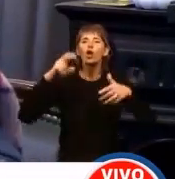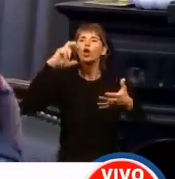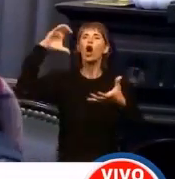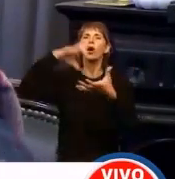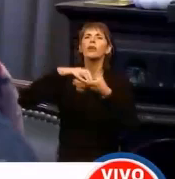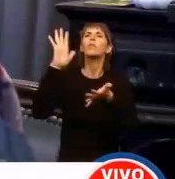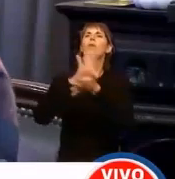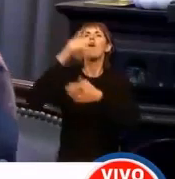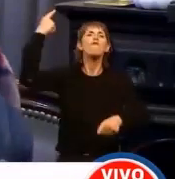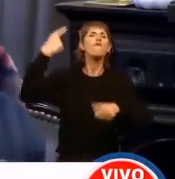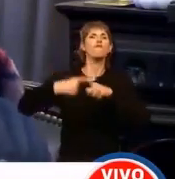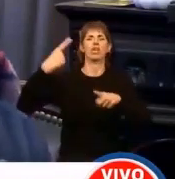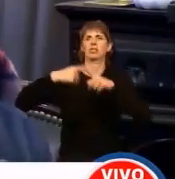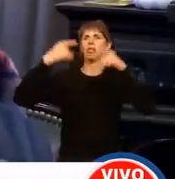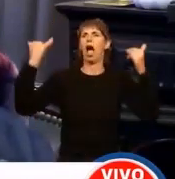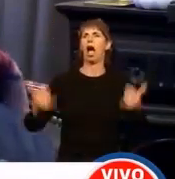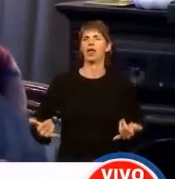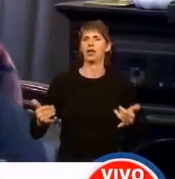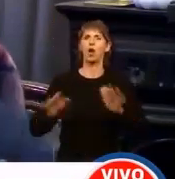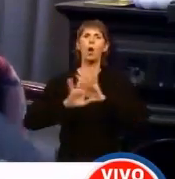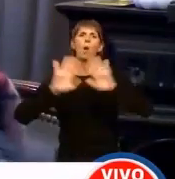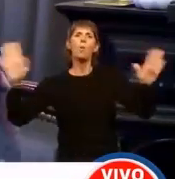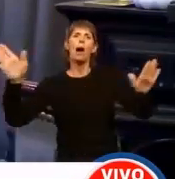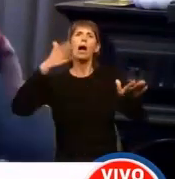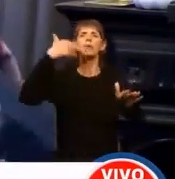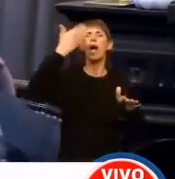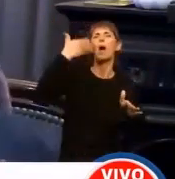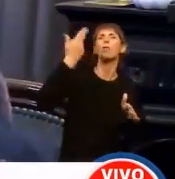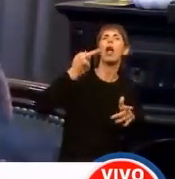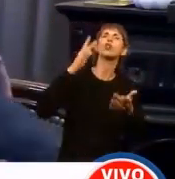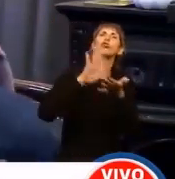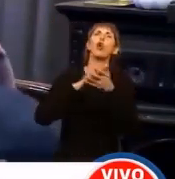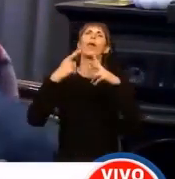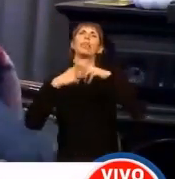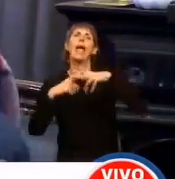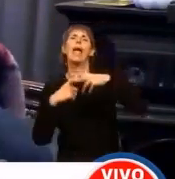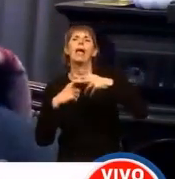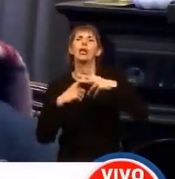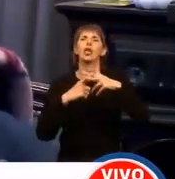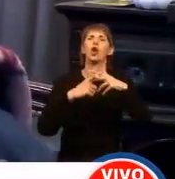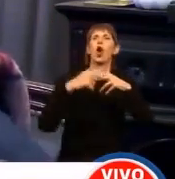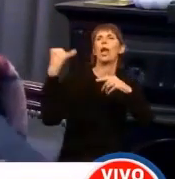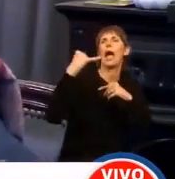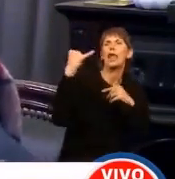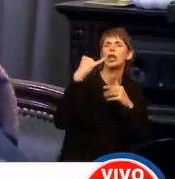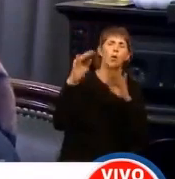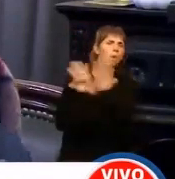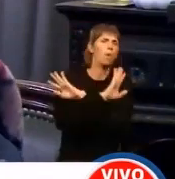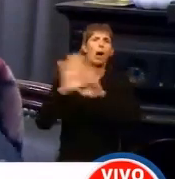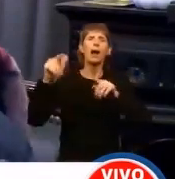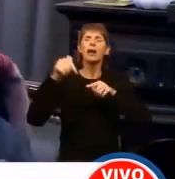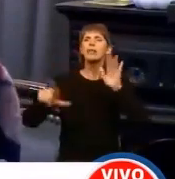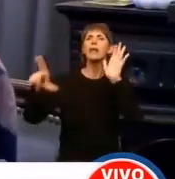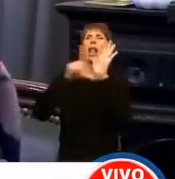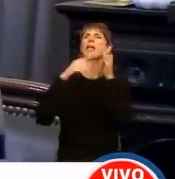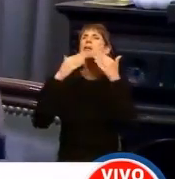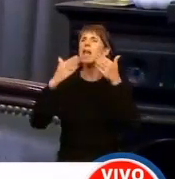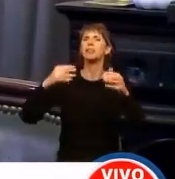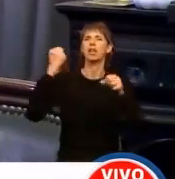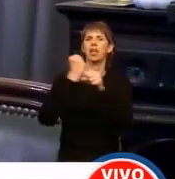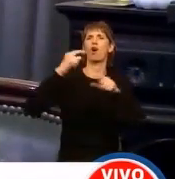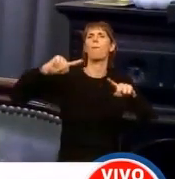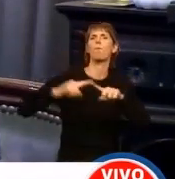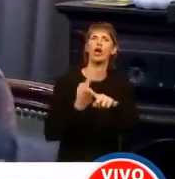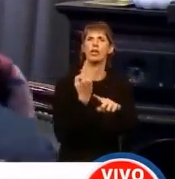de fiesta. Terminemos con los agoreros que hablan de temas técnicos. Esta es una ley de la política. Para todos aquellos que